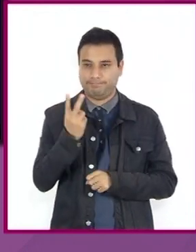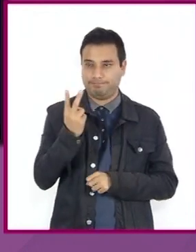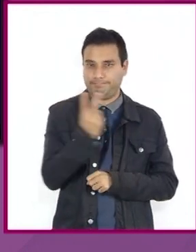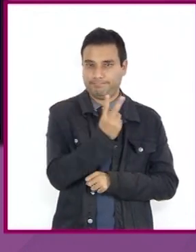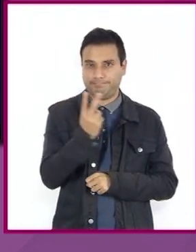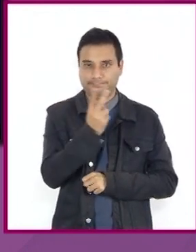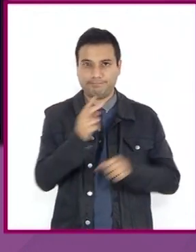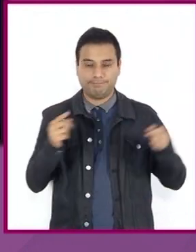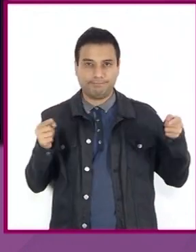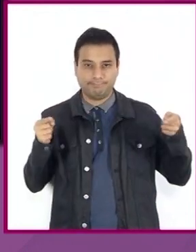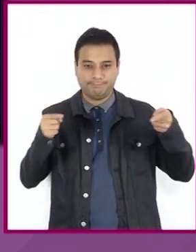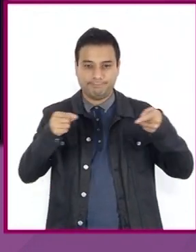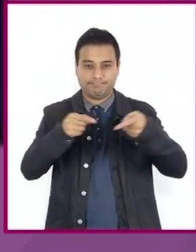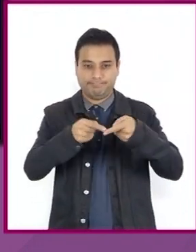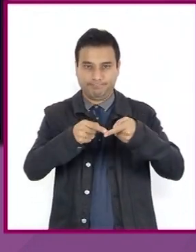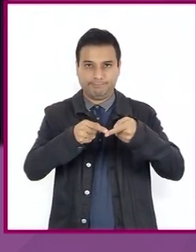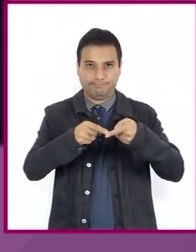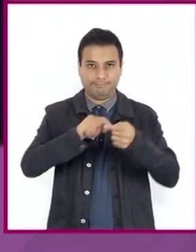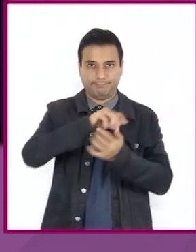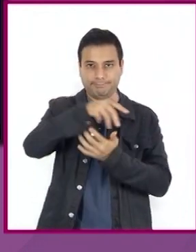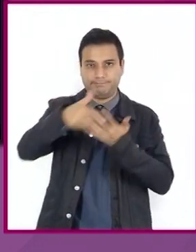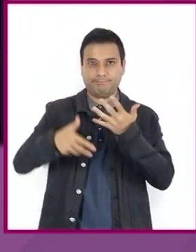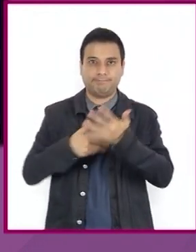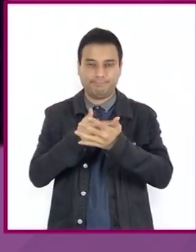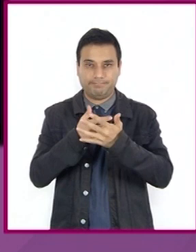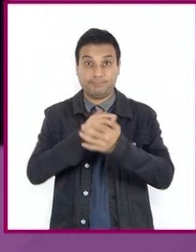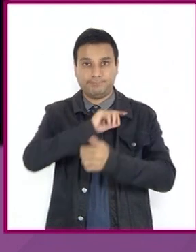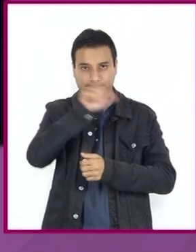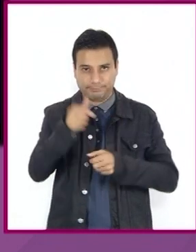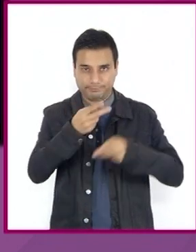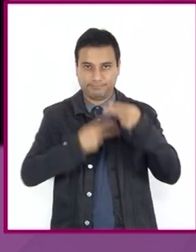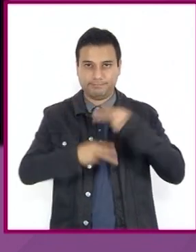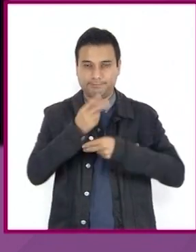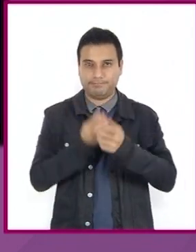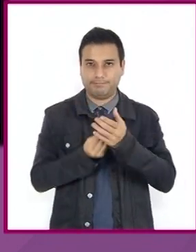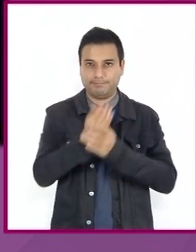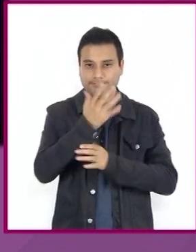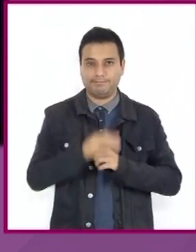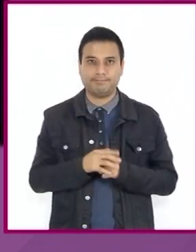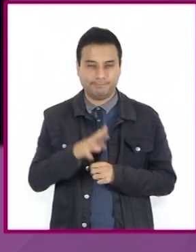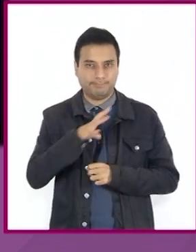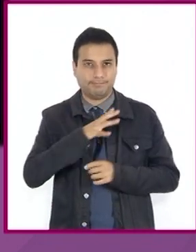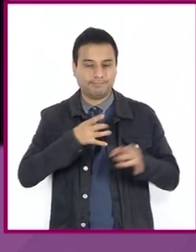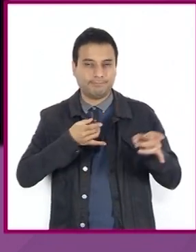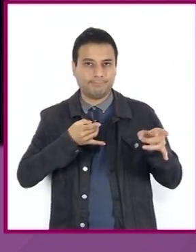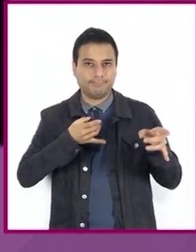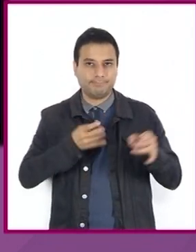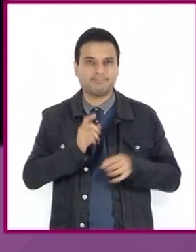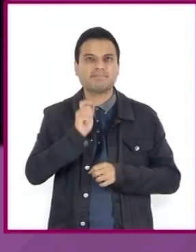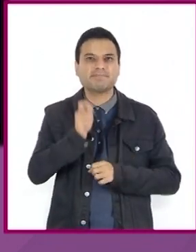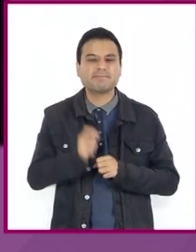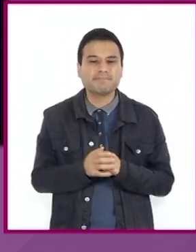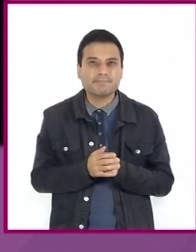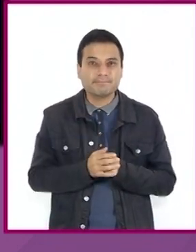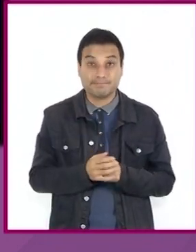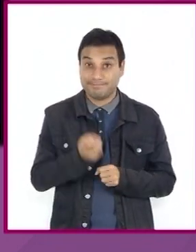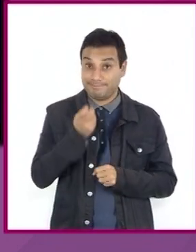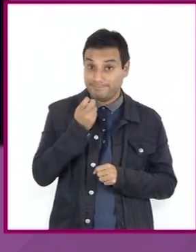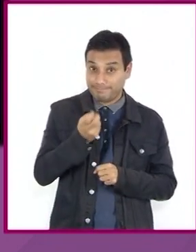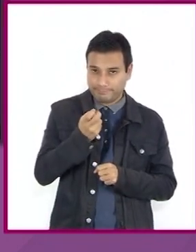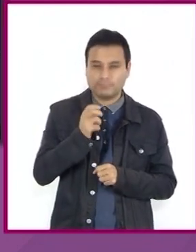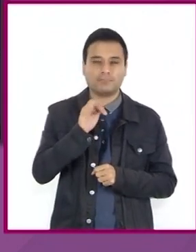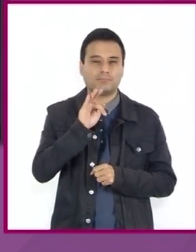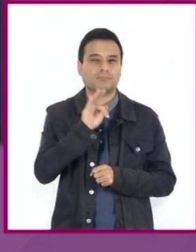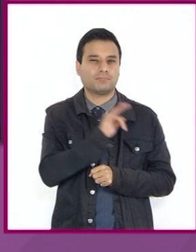separando a los reactivos y los productos. Aparecen las flechas, que nos indica que esta reacción puede ser